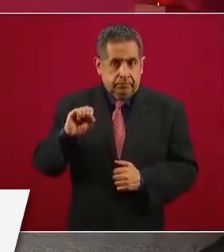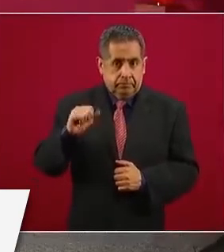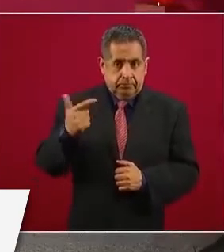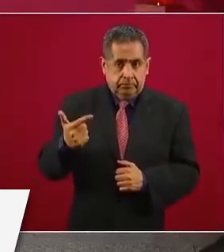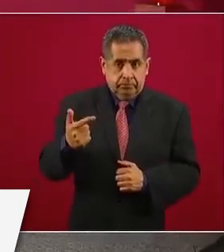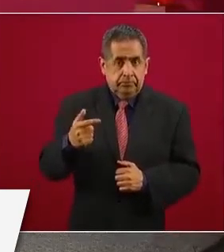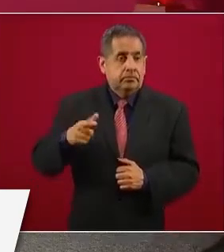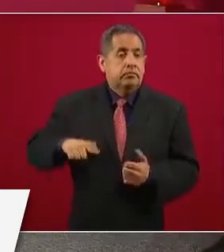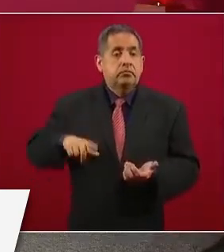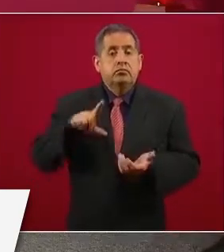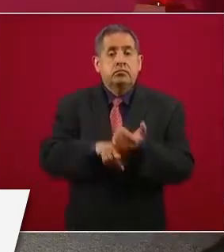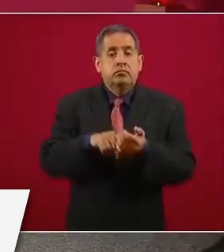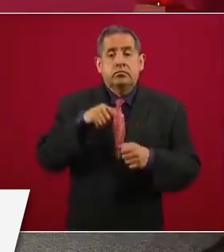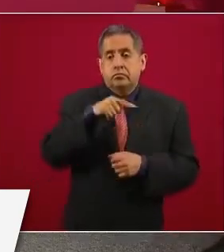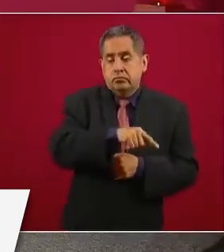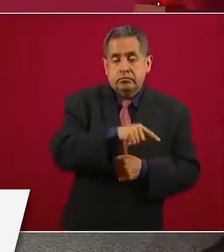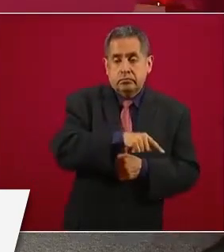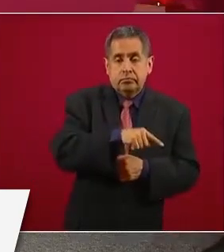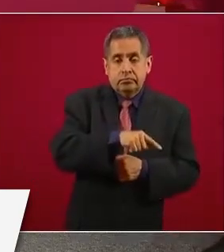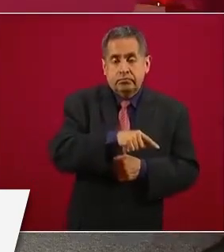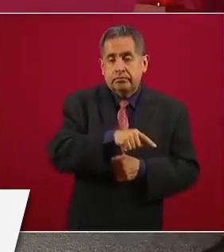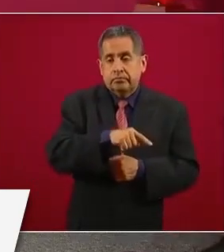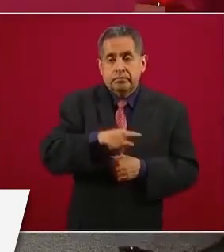el gobernador que estaba,